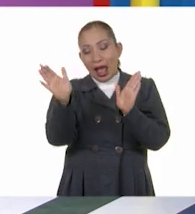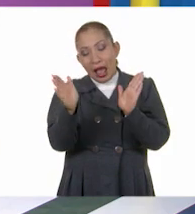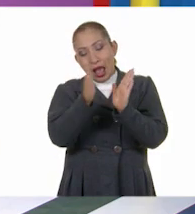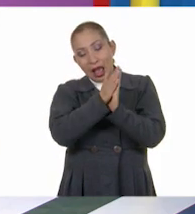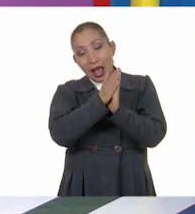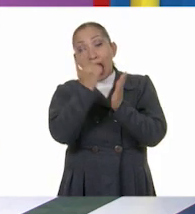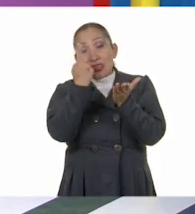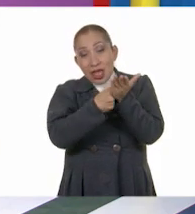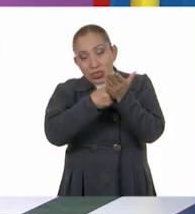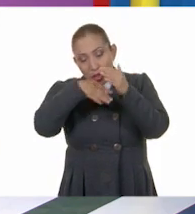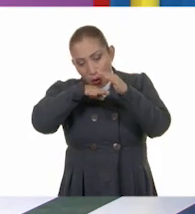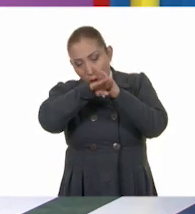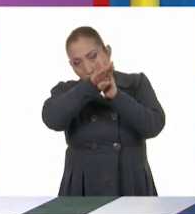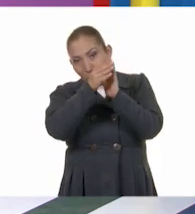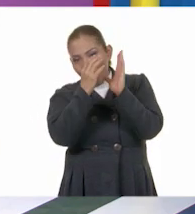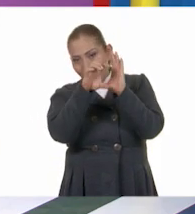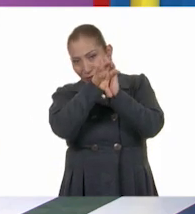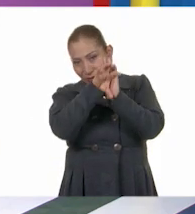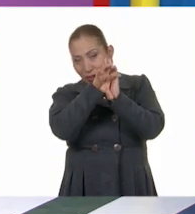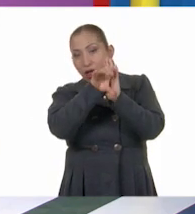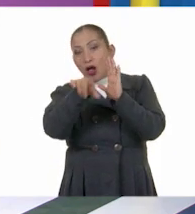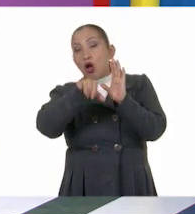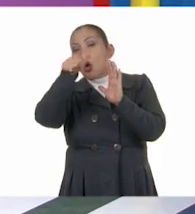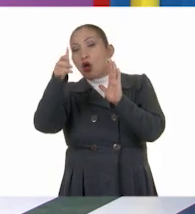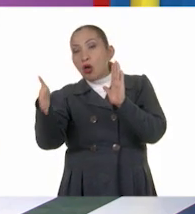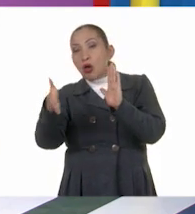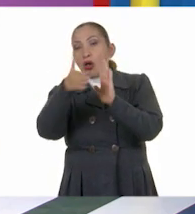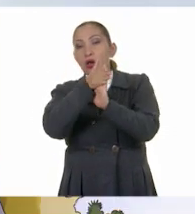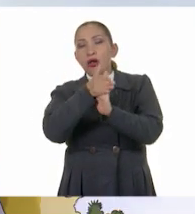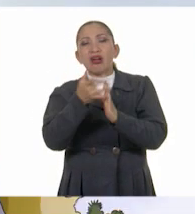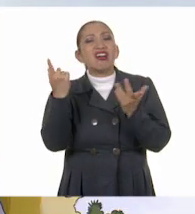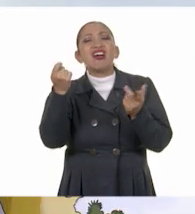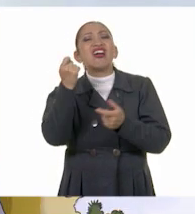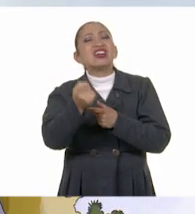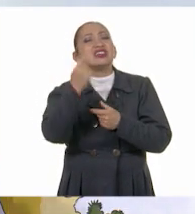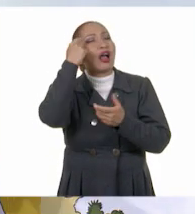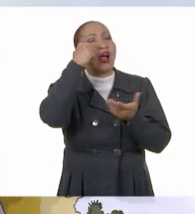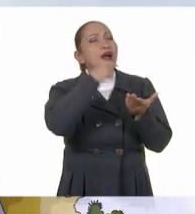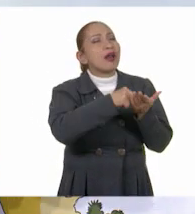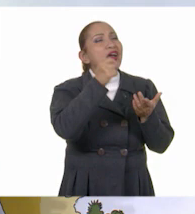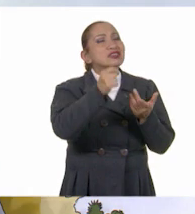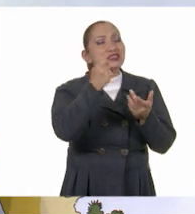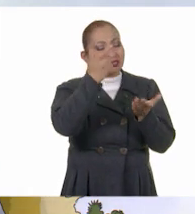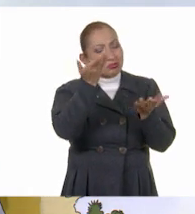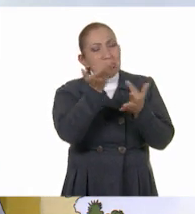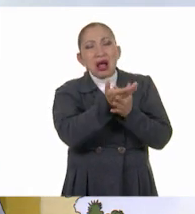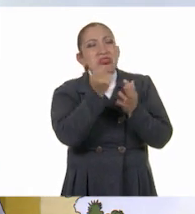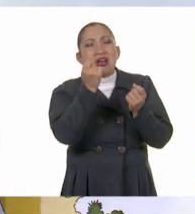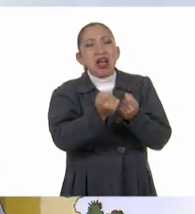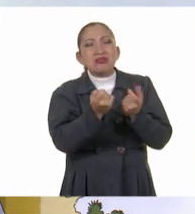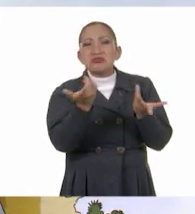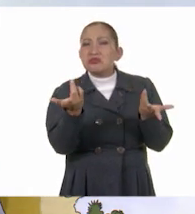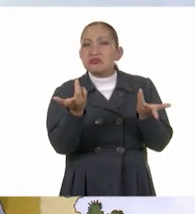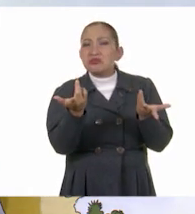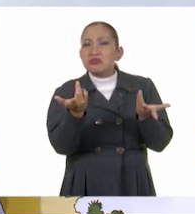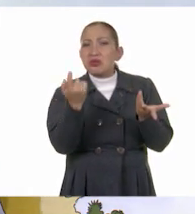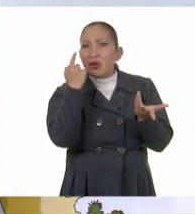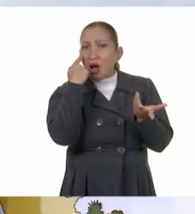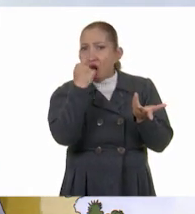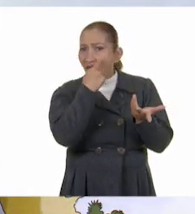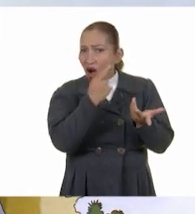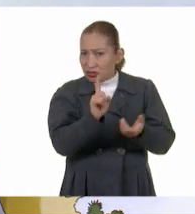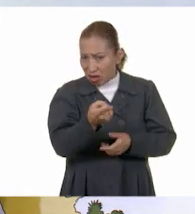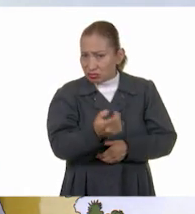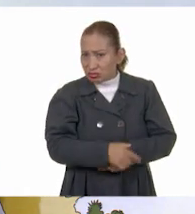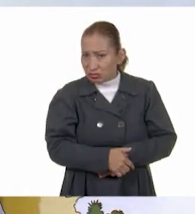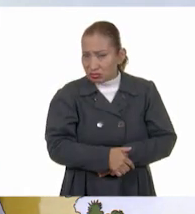Ajá. Muy bien. Ahí. ¿Y ustedes qué creen que vaya a ser esa parte? ¿Qué será? Eso no van a ser los